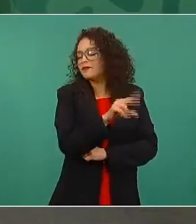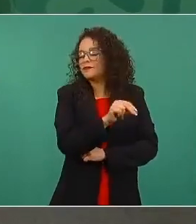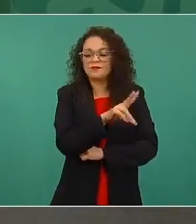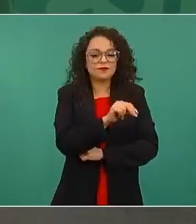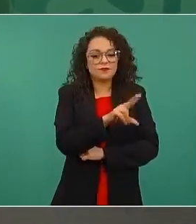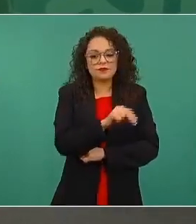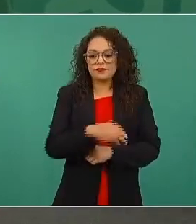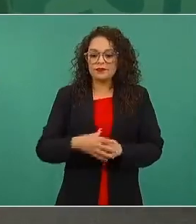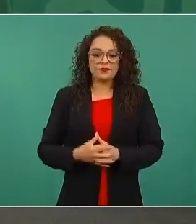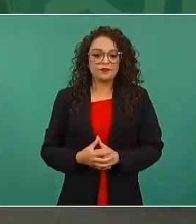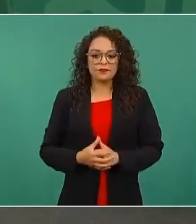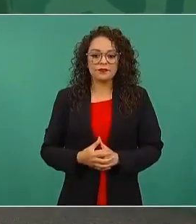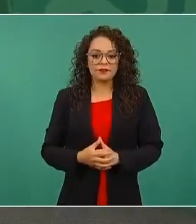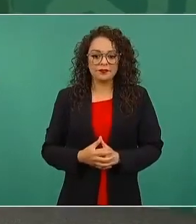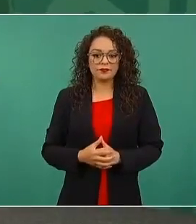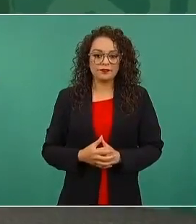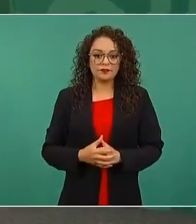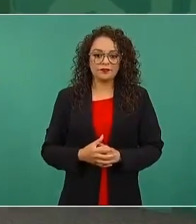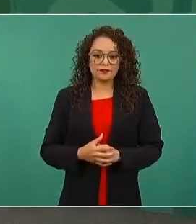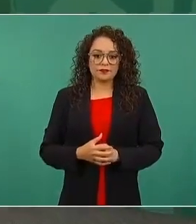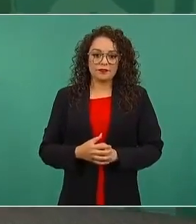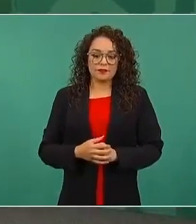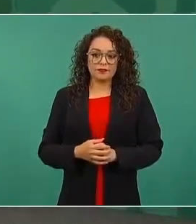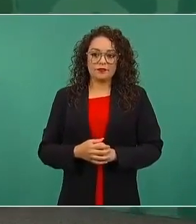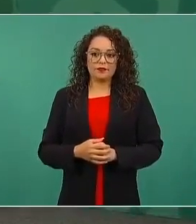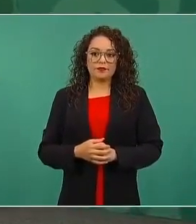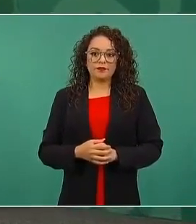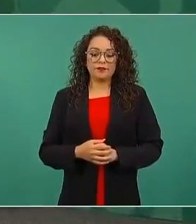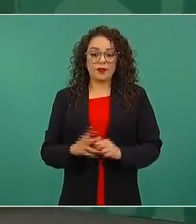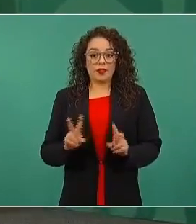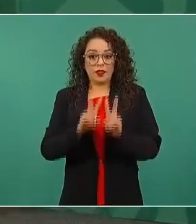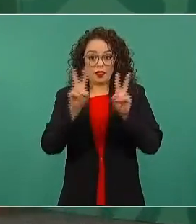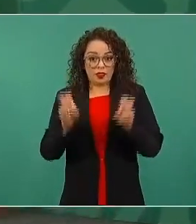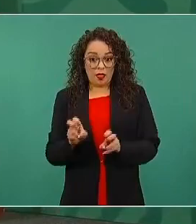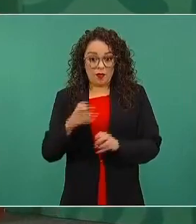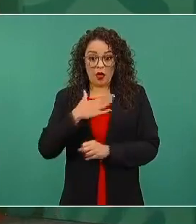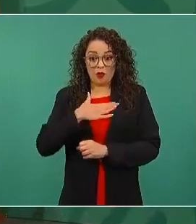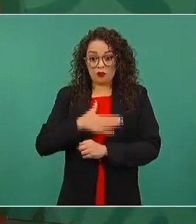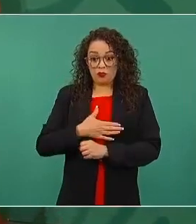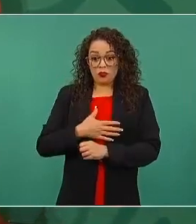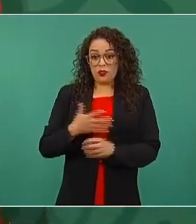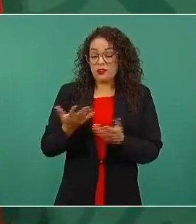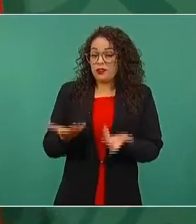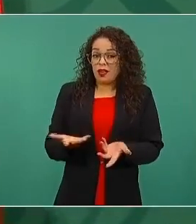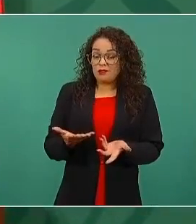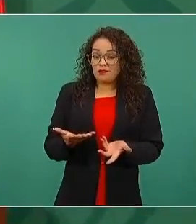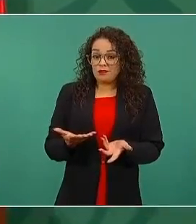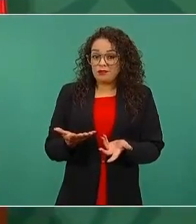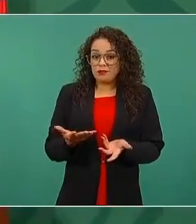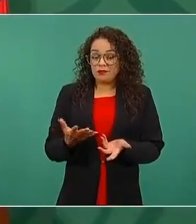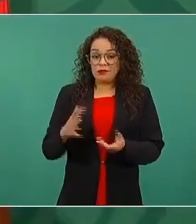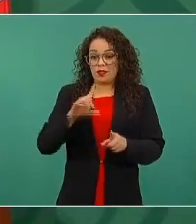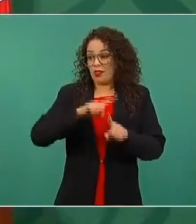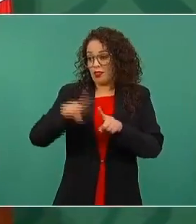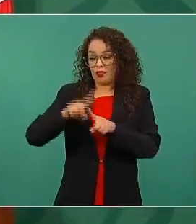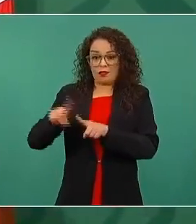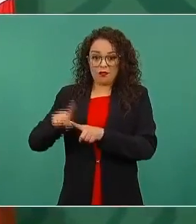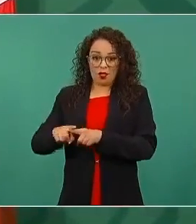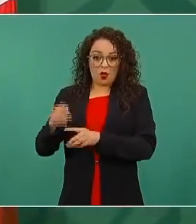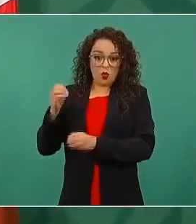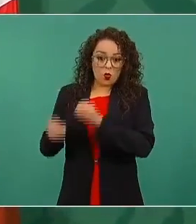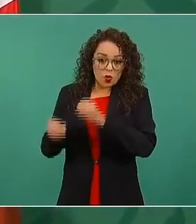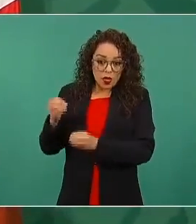tiene pues muchas connotaciones. Puede ser impunidad jurídica y jurídica. Puede ser